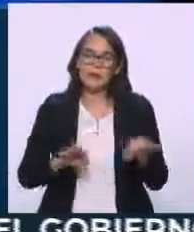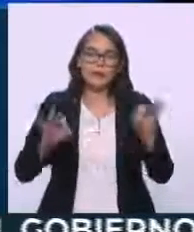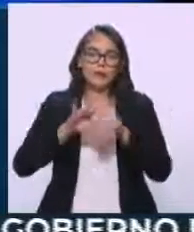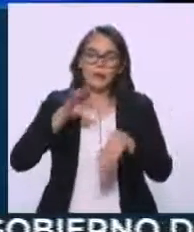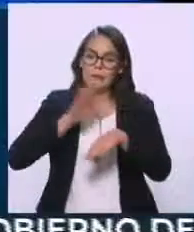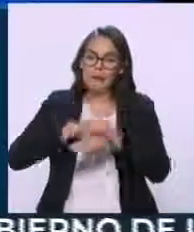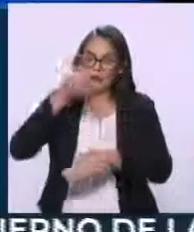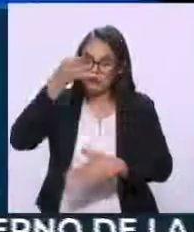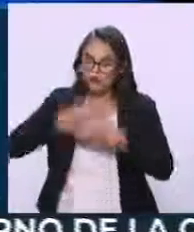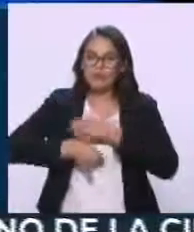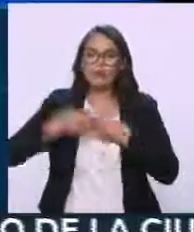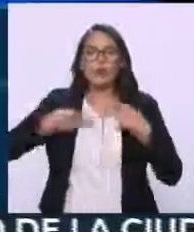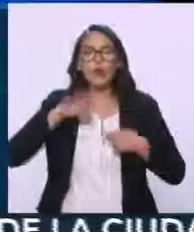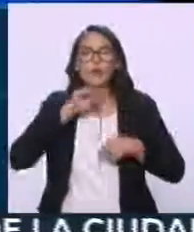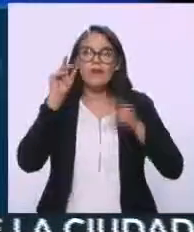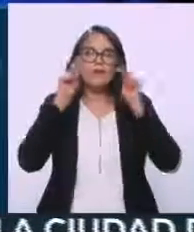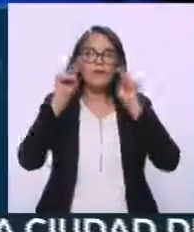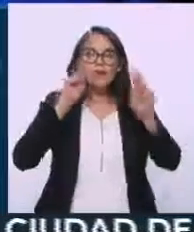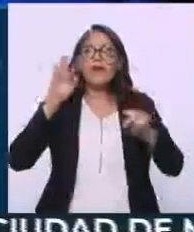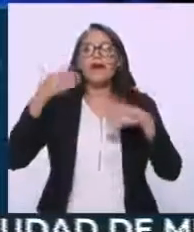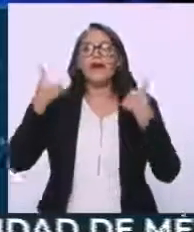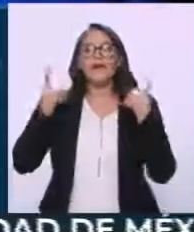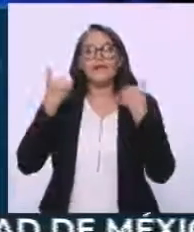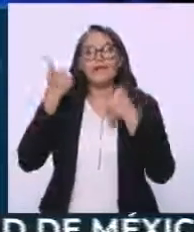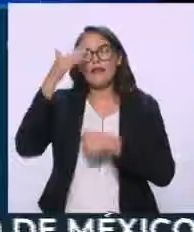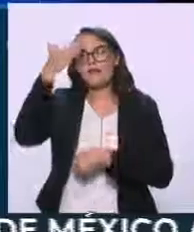nos quedamos. Mario Campa, Víctor Aramburu, muchas